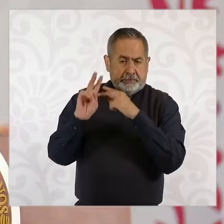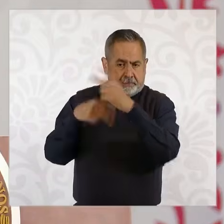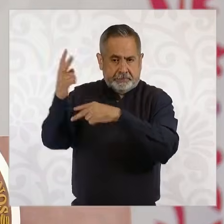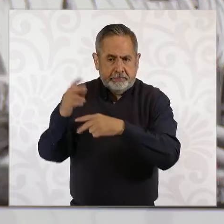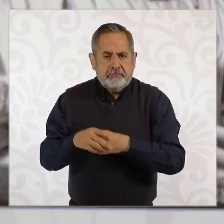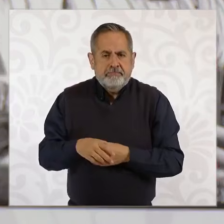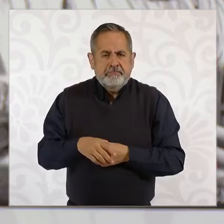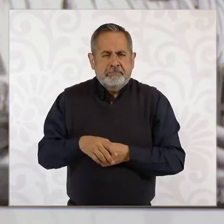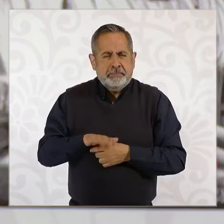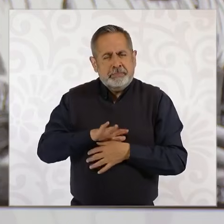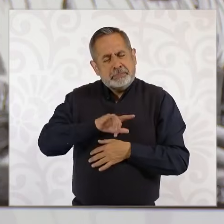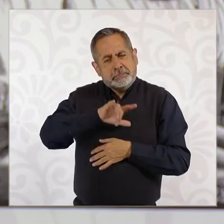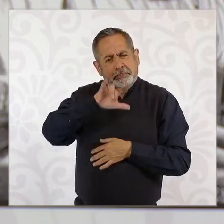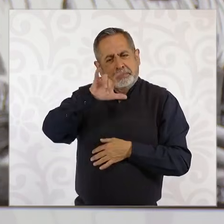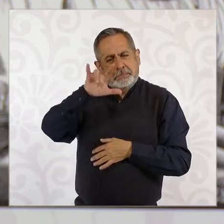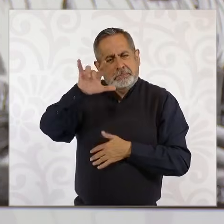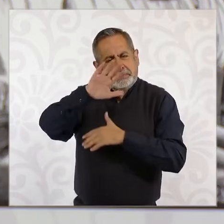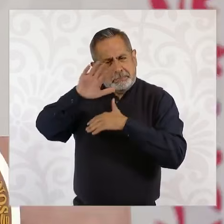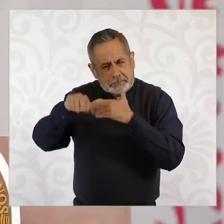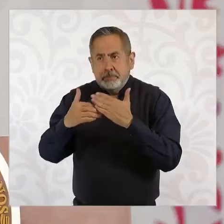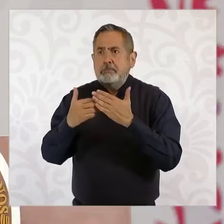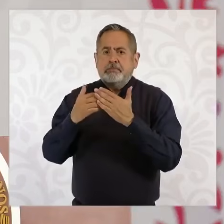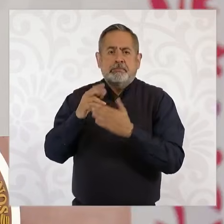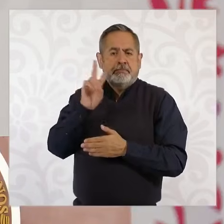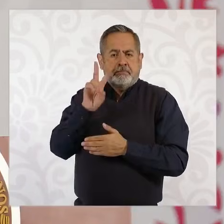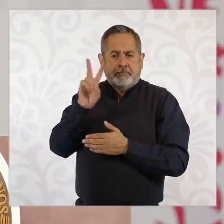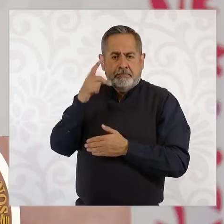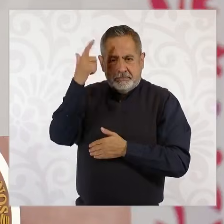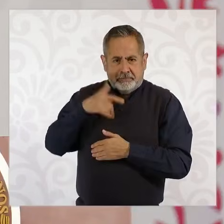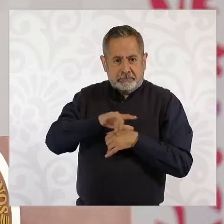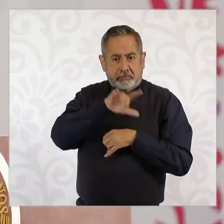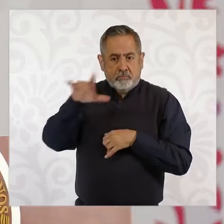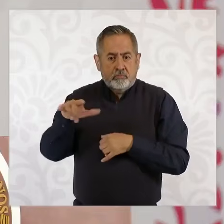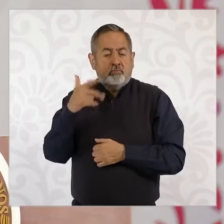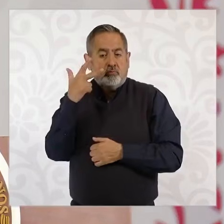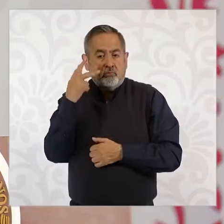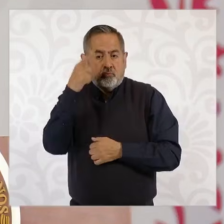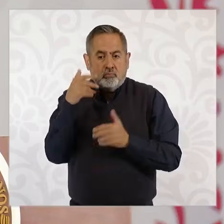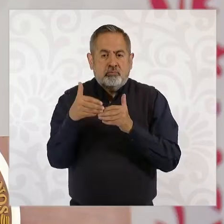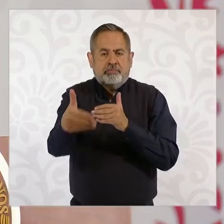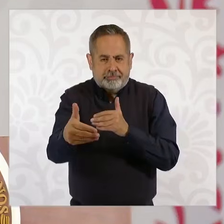Se viaja todo el día y se llega el viernes en la noche porque son 8 horas más allá.